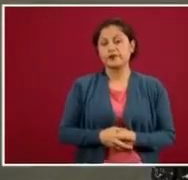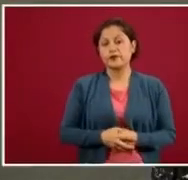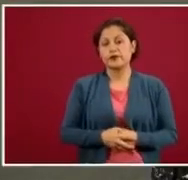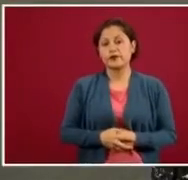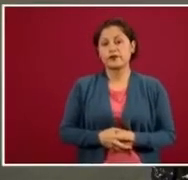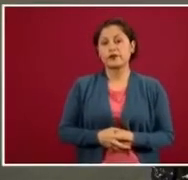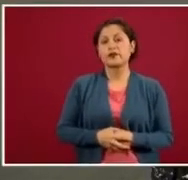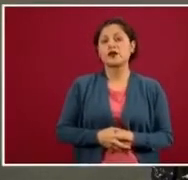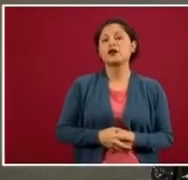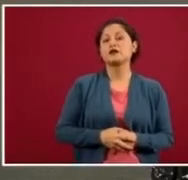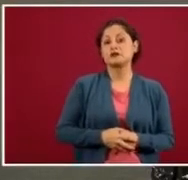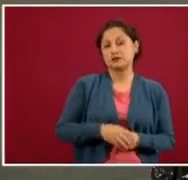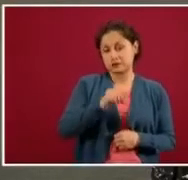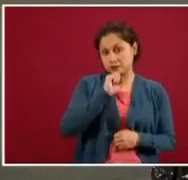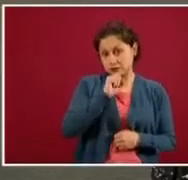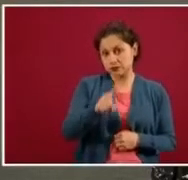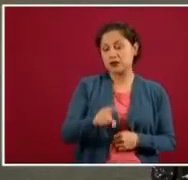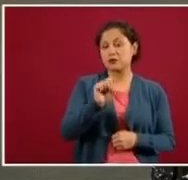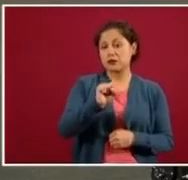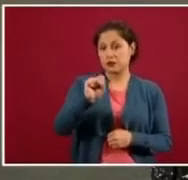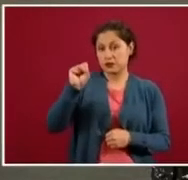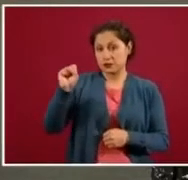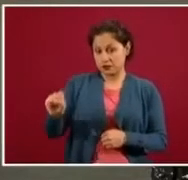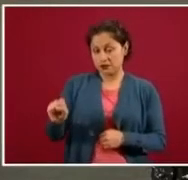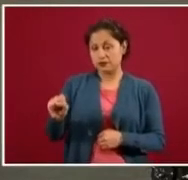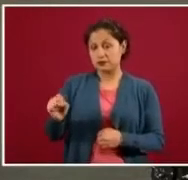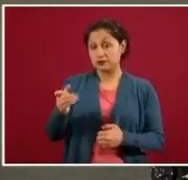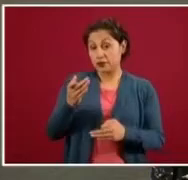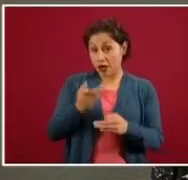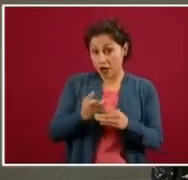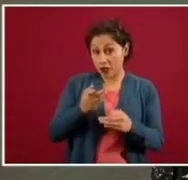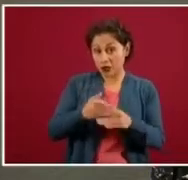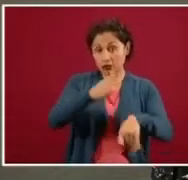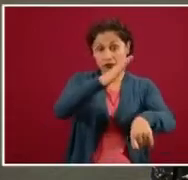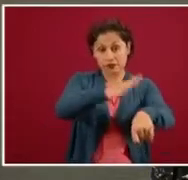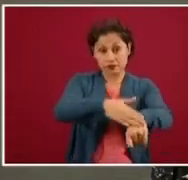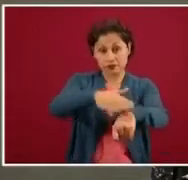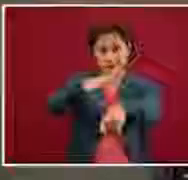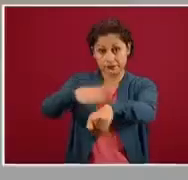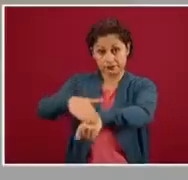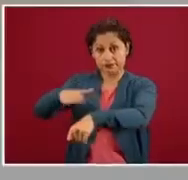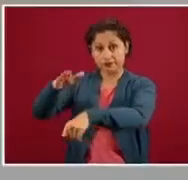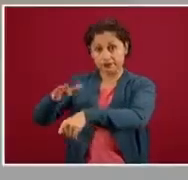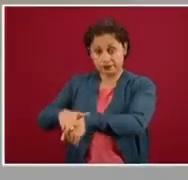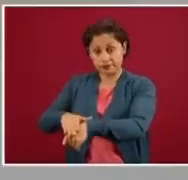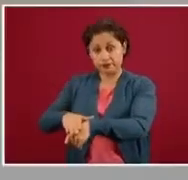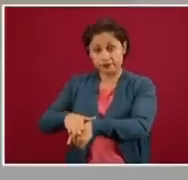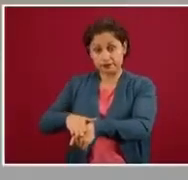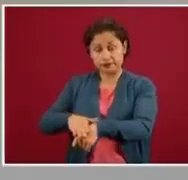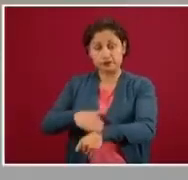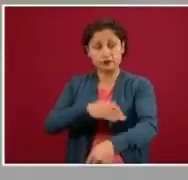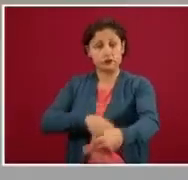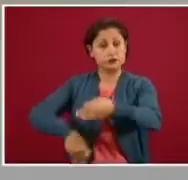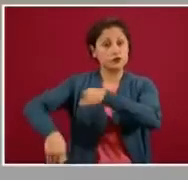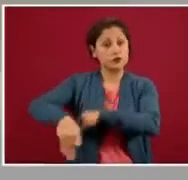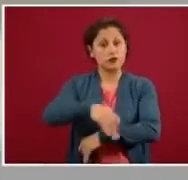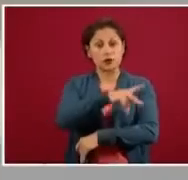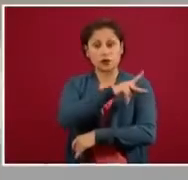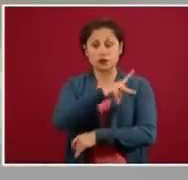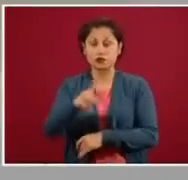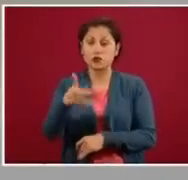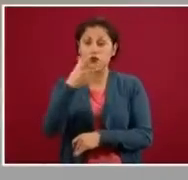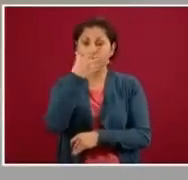y la del Secretario de Salud. Entonces hacemos un llamado, todos y todas